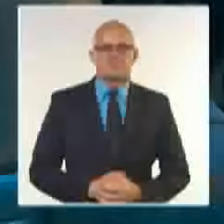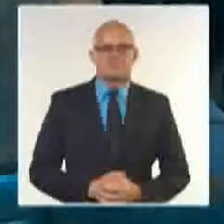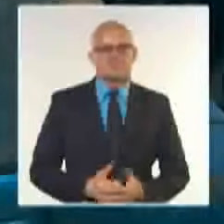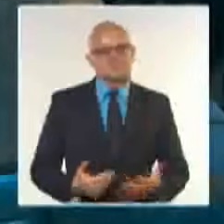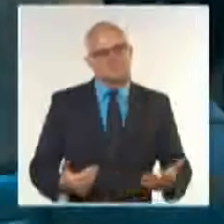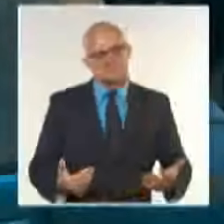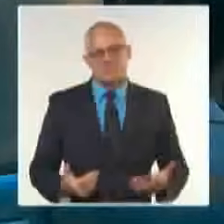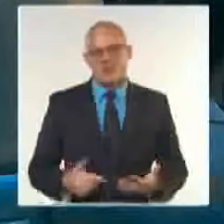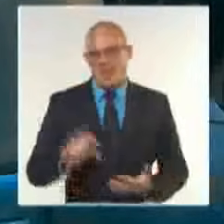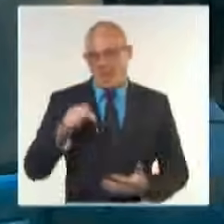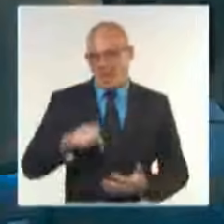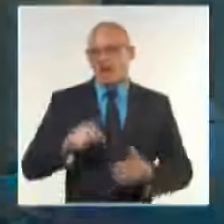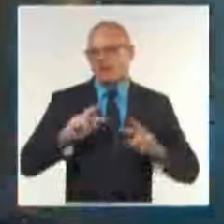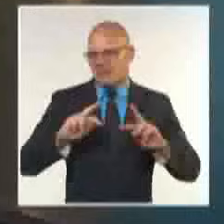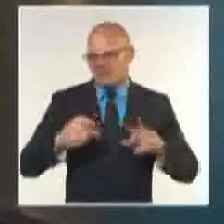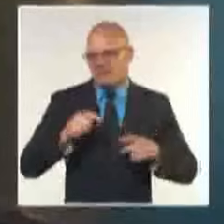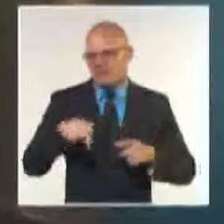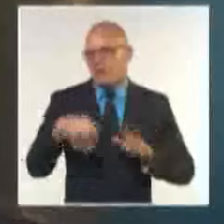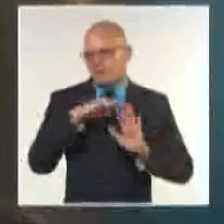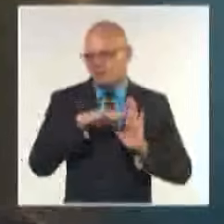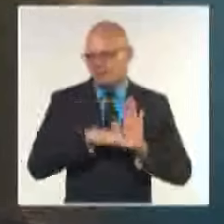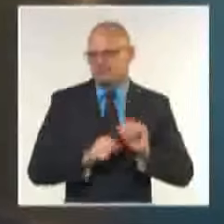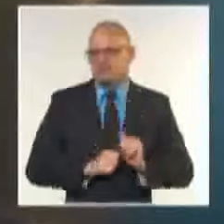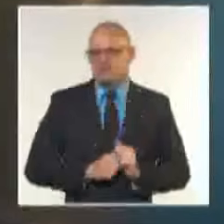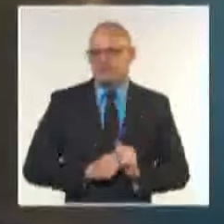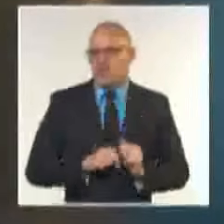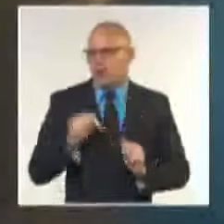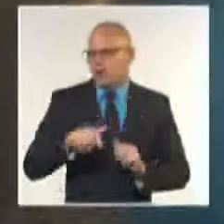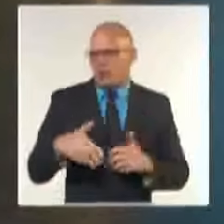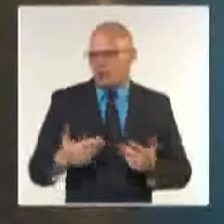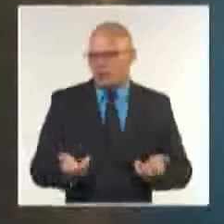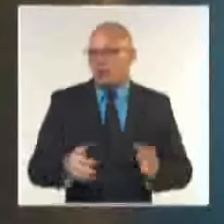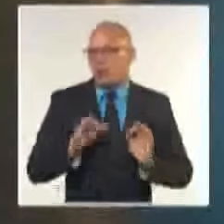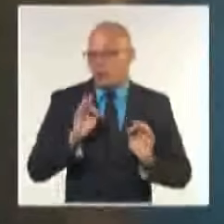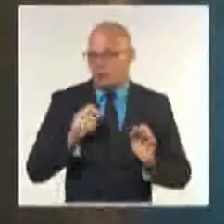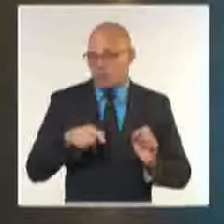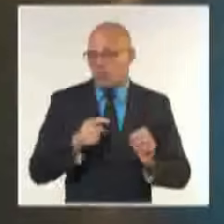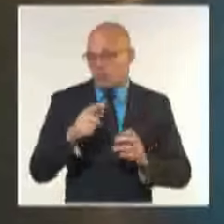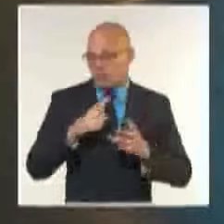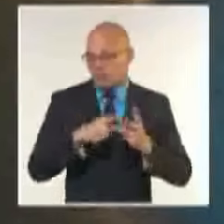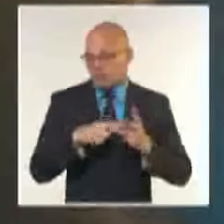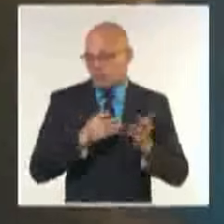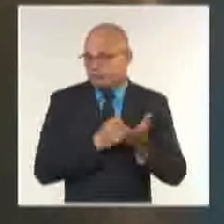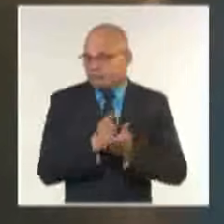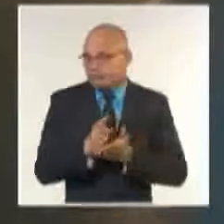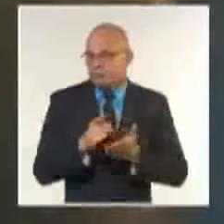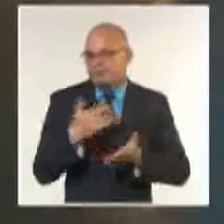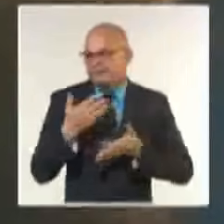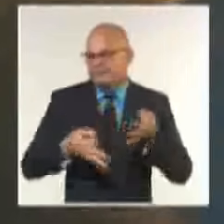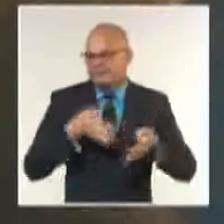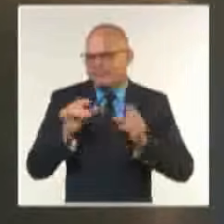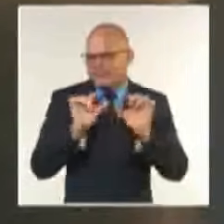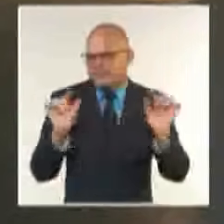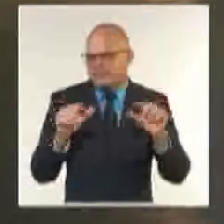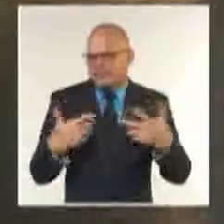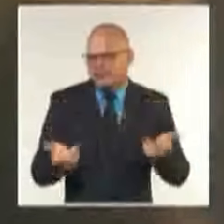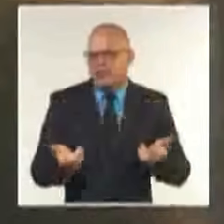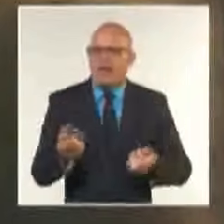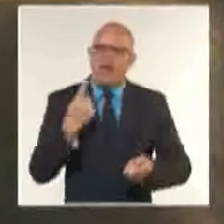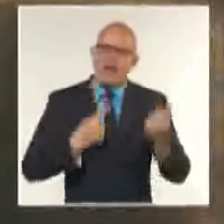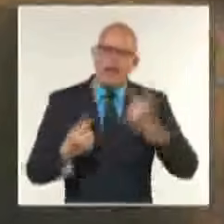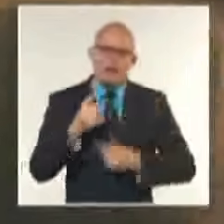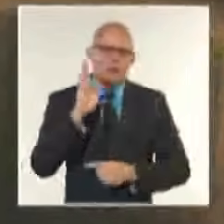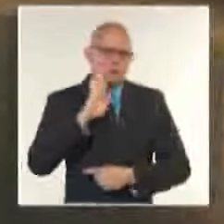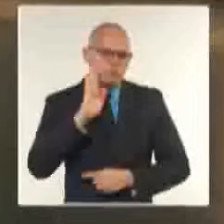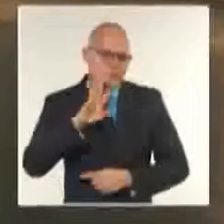Regresamos en una nueva emisión. Este será el tercer programa continuo dedicado a exponer casos en los que se manifiestan conductas de corrupción